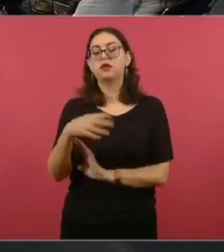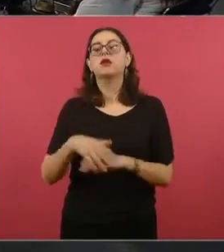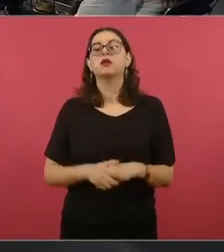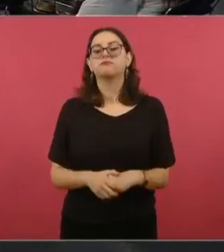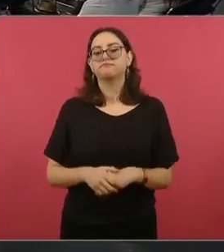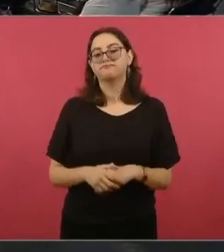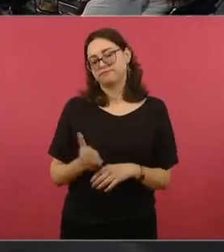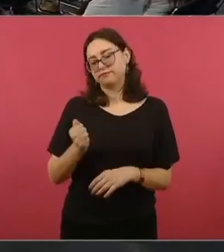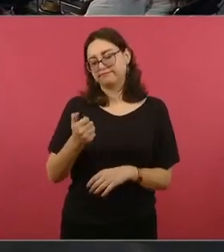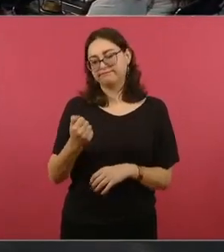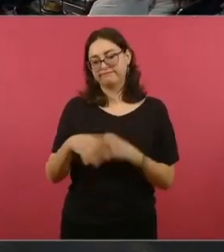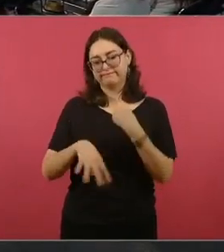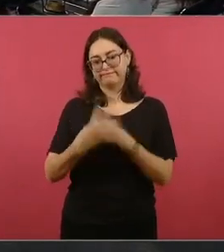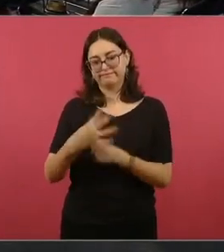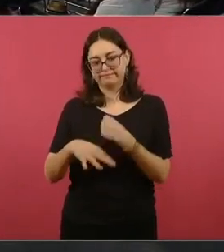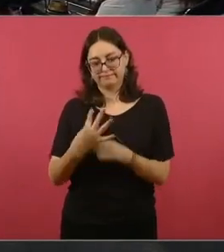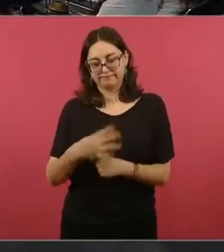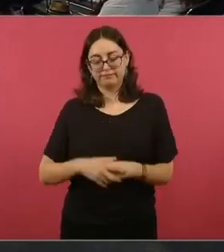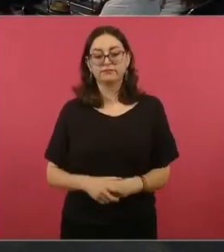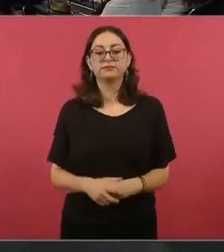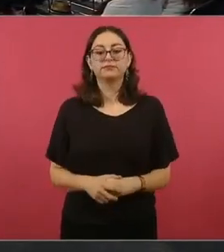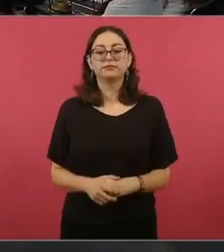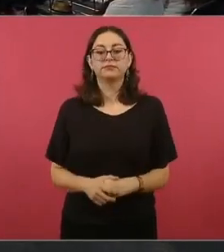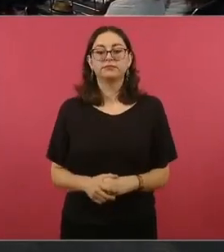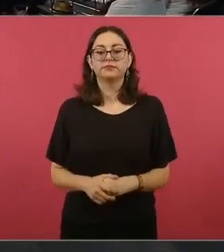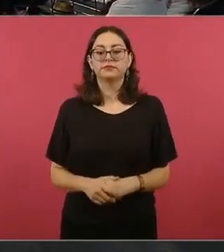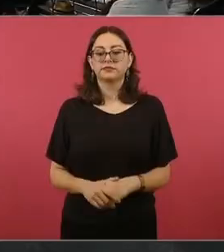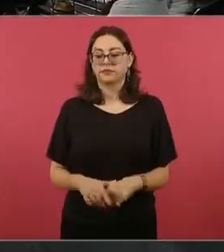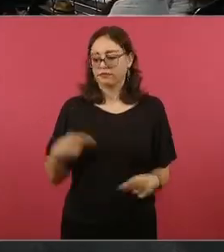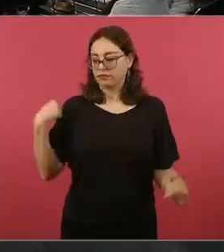esta semana se presentaron varios proyectos de